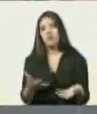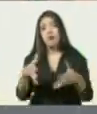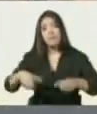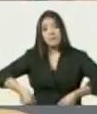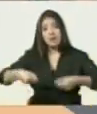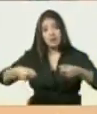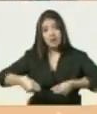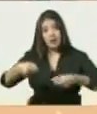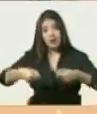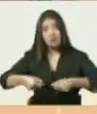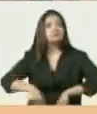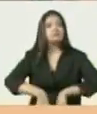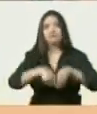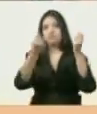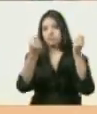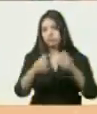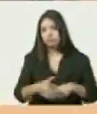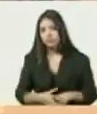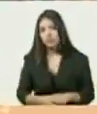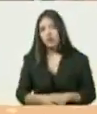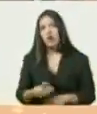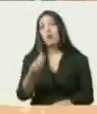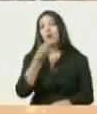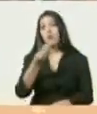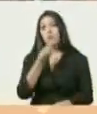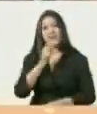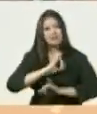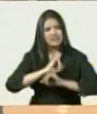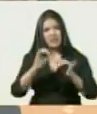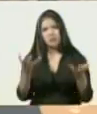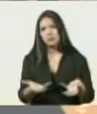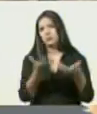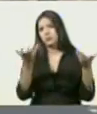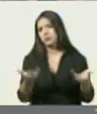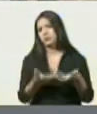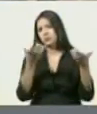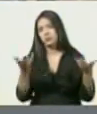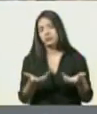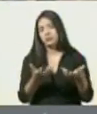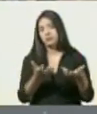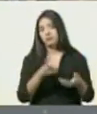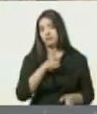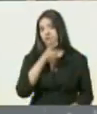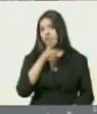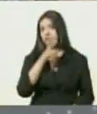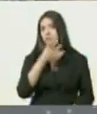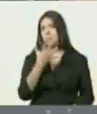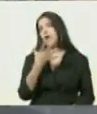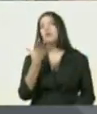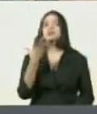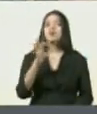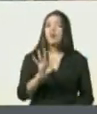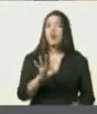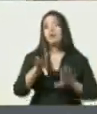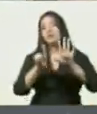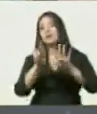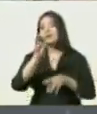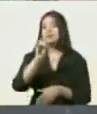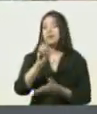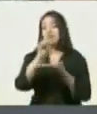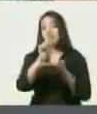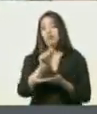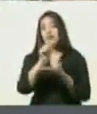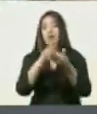Mercal, destruido. Alimentos, fueron incendiados alimentos, eso es una acción criminal. Más de 50, 60 toneladas